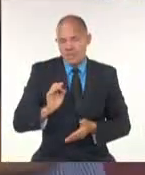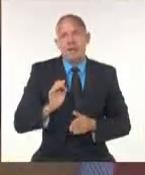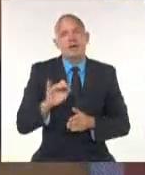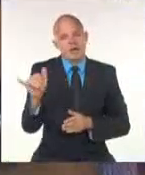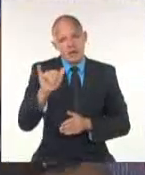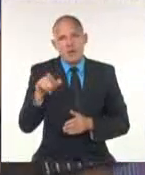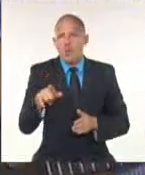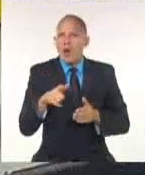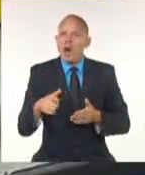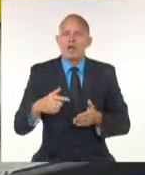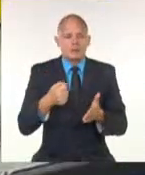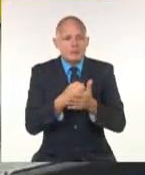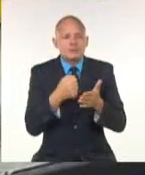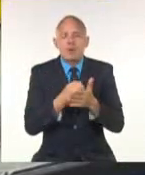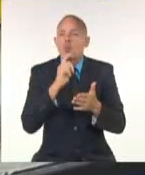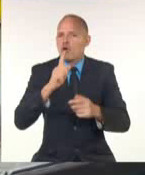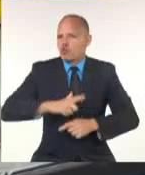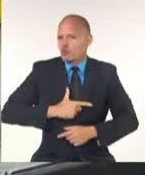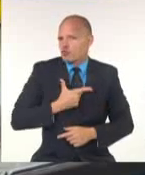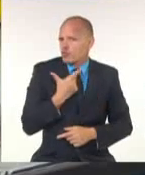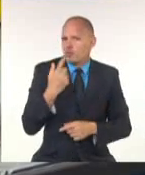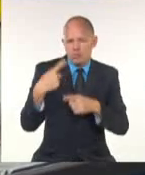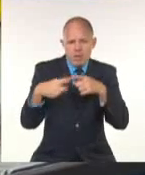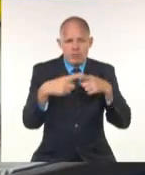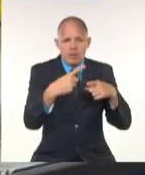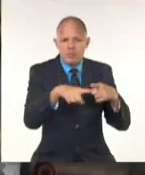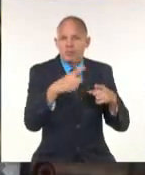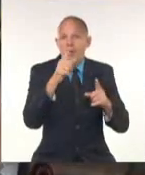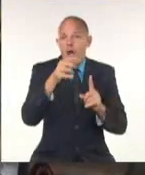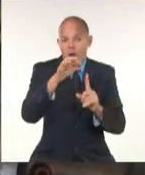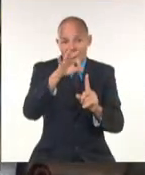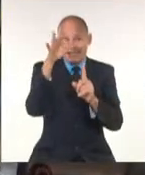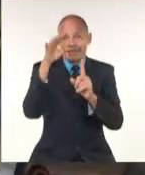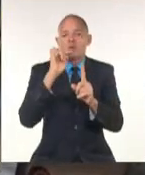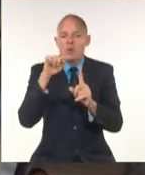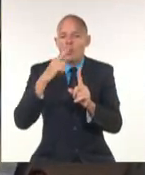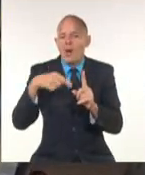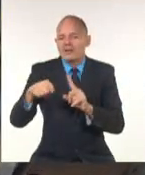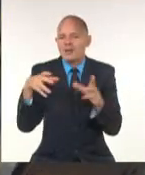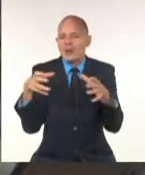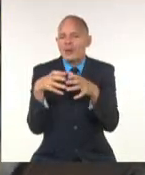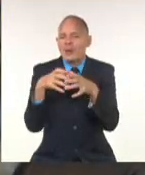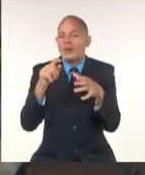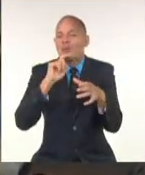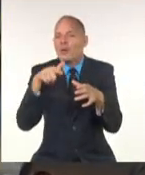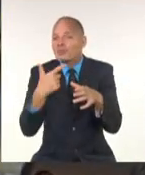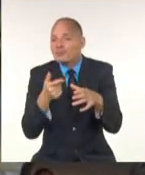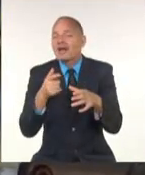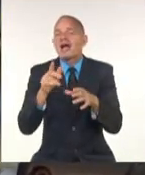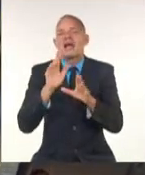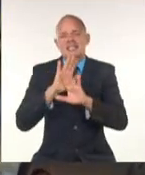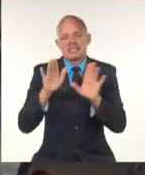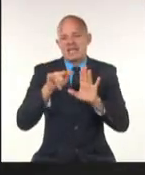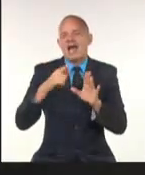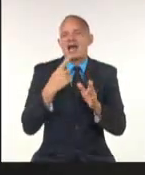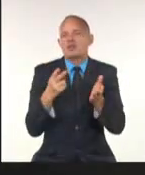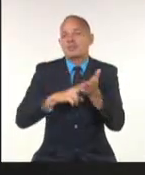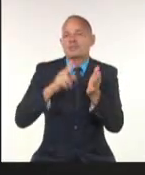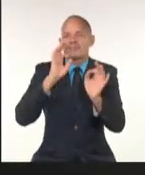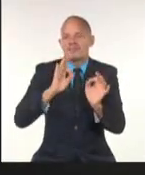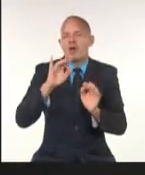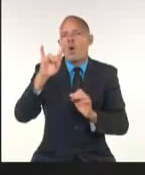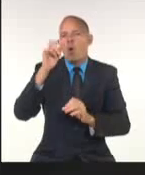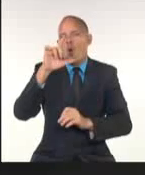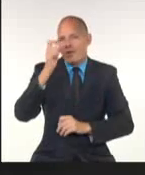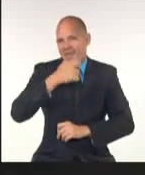promotor cultural y crítico de arte, quien ha sido elegido para presidir el Comité de la UNIAC de Villa Clara y lo hace con el respeto de promover